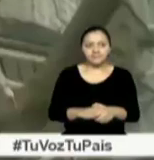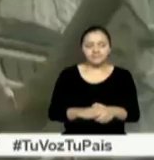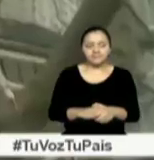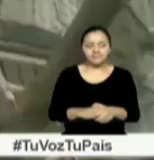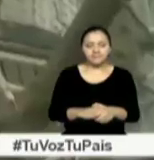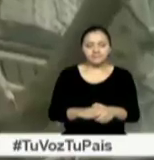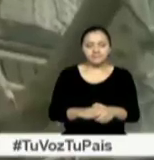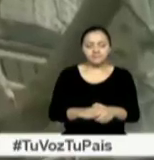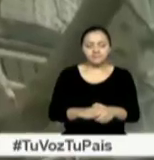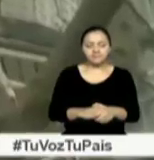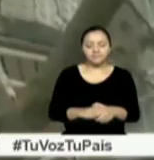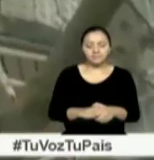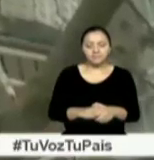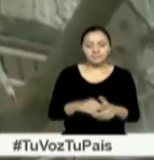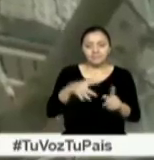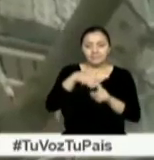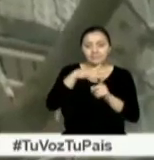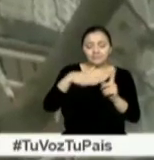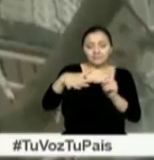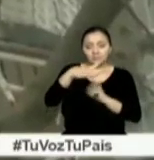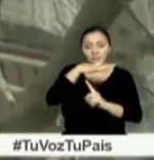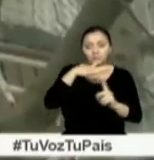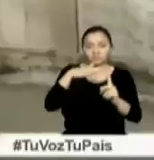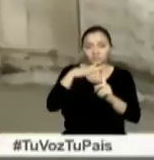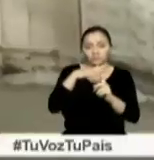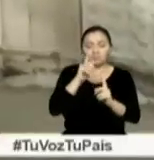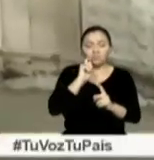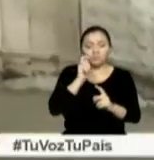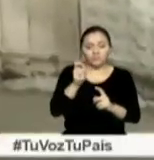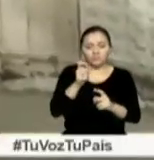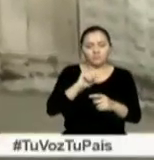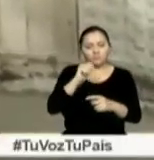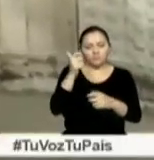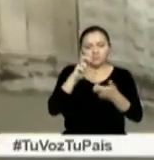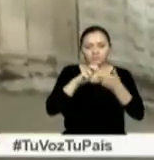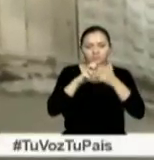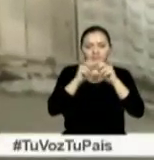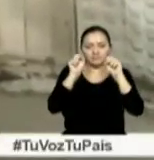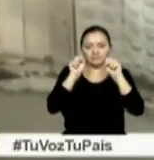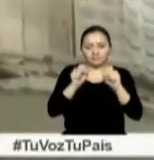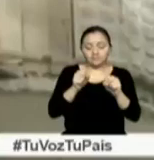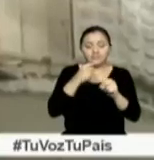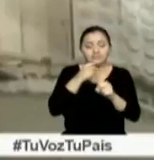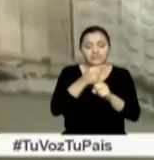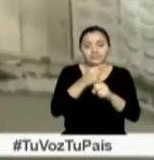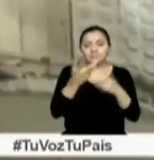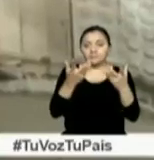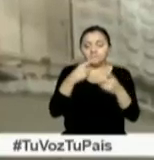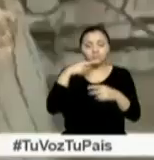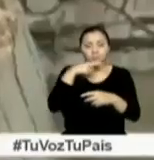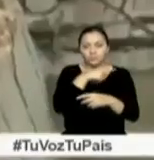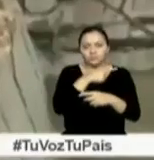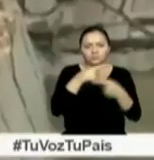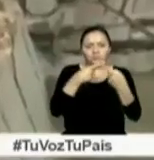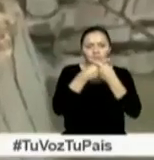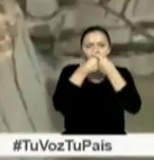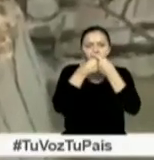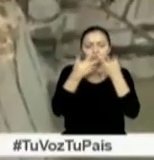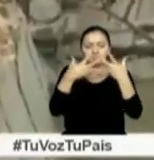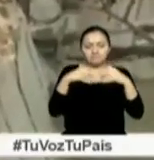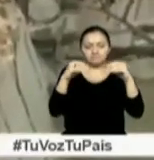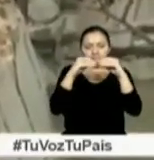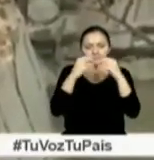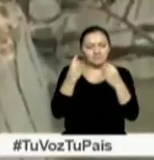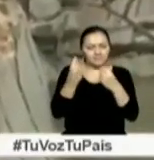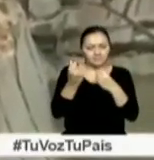armamentística la situación en Ucrania ha sido otro de los temas tratados labrov ha negado la presencia de tropas rusas en la zona de conflicto y afirmado que hay que